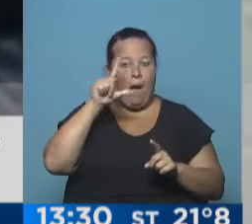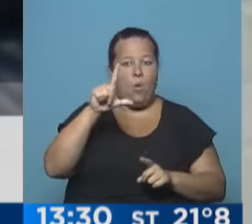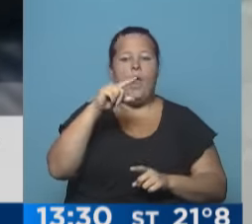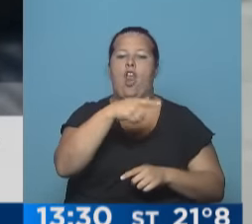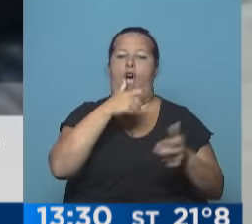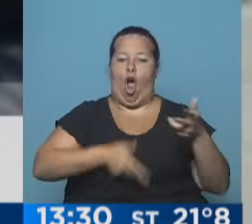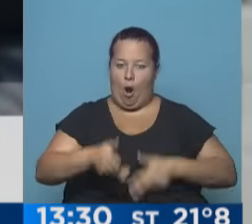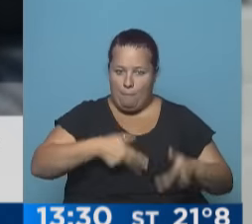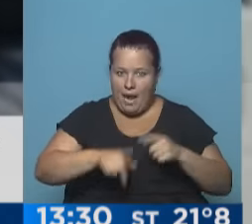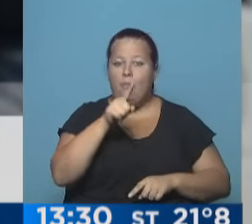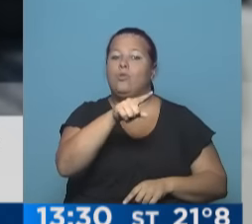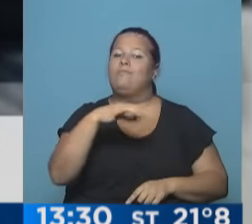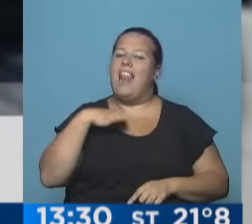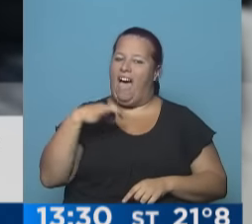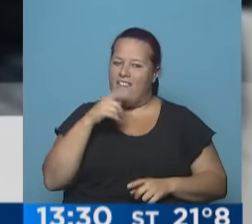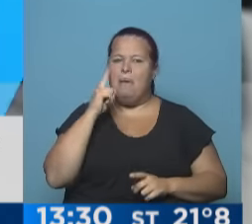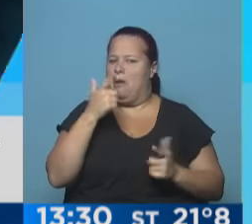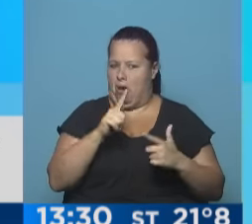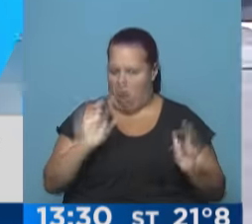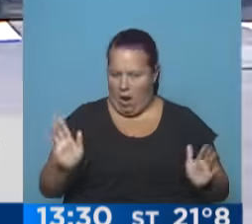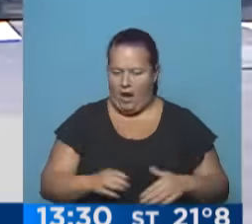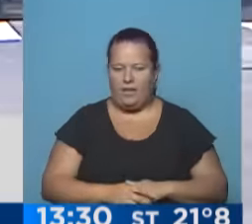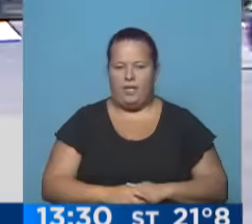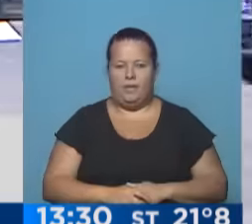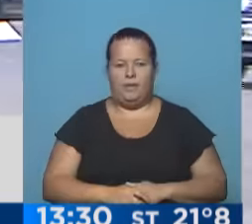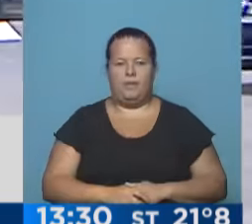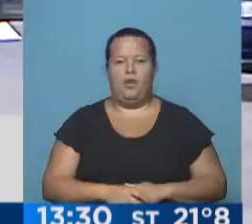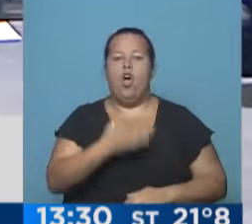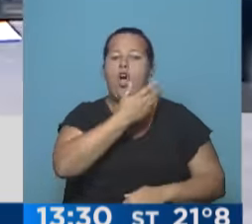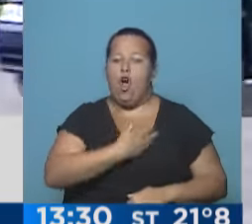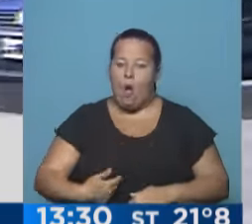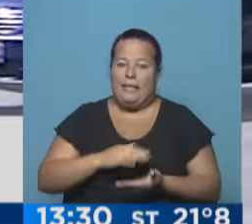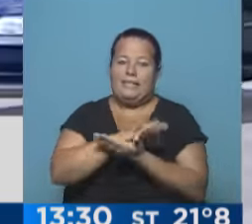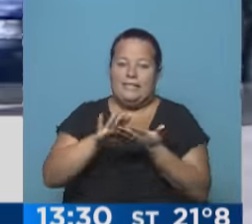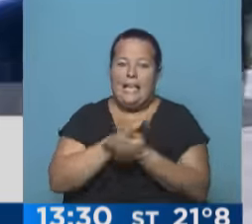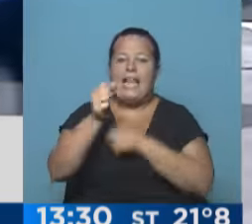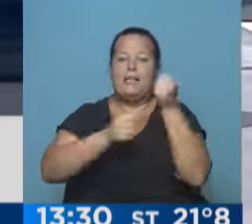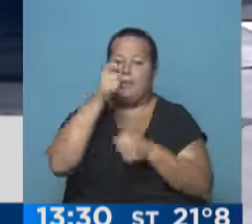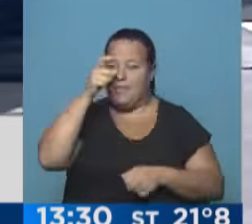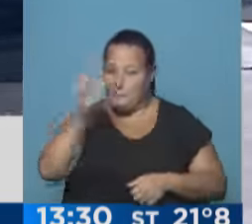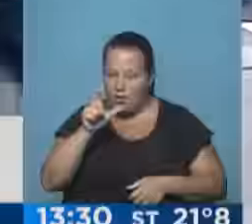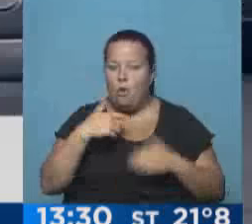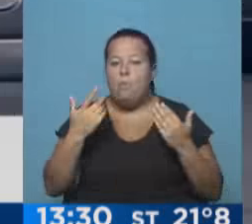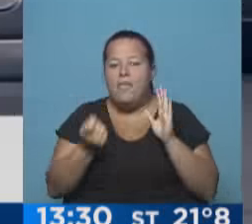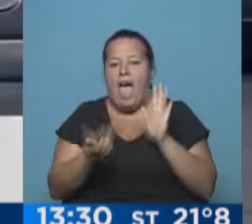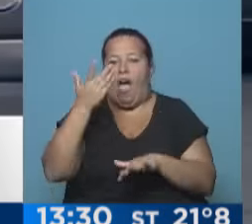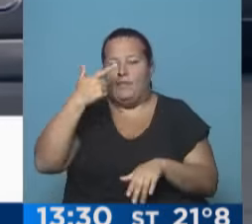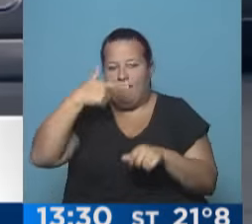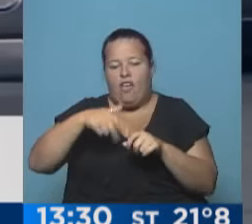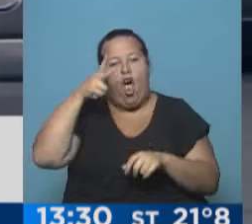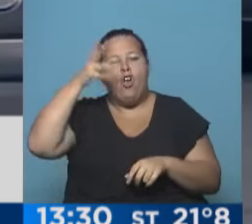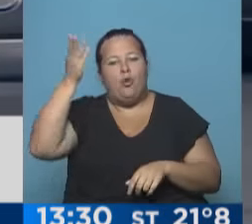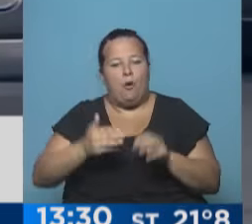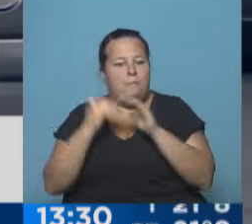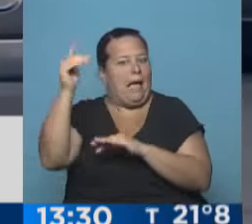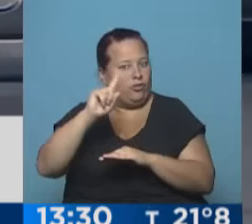ser operado, pero su vida no corre peligro. El gobierno negocia con las compañías petroleras un posible aumento de no más del